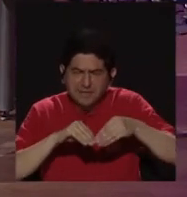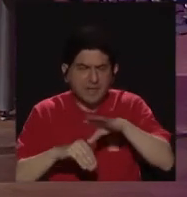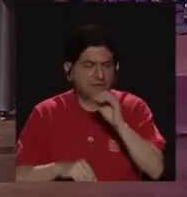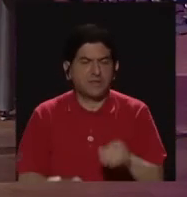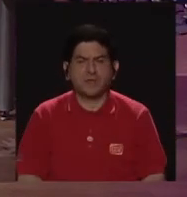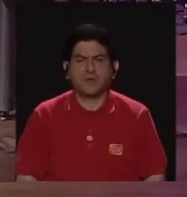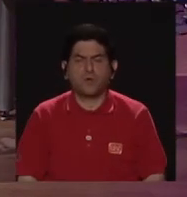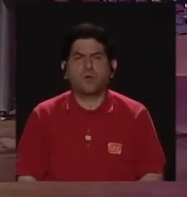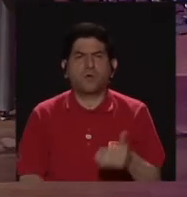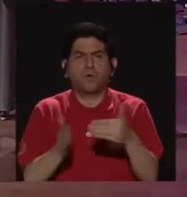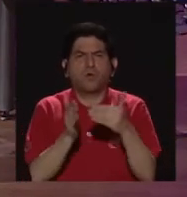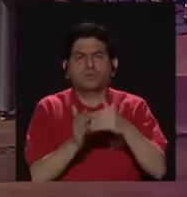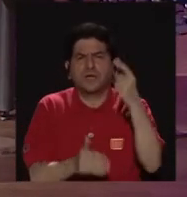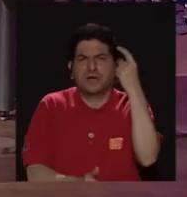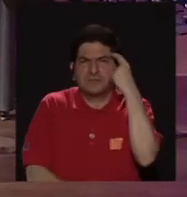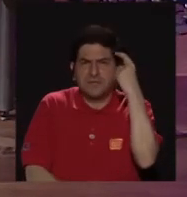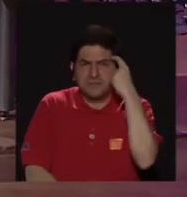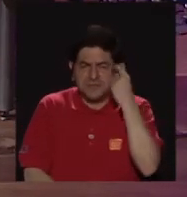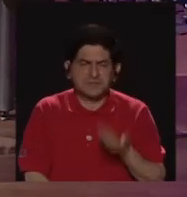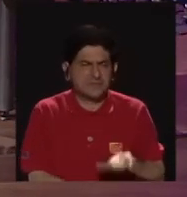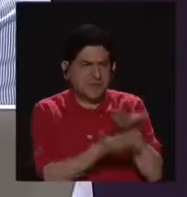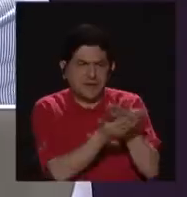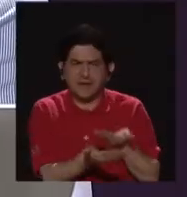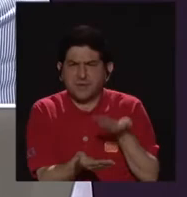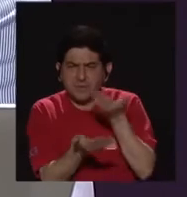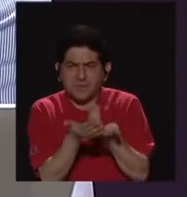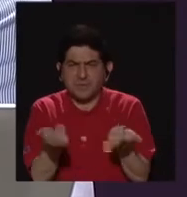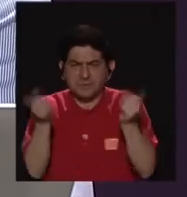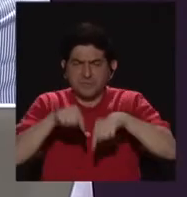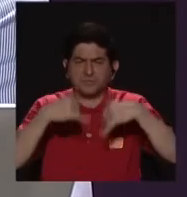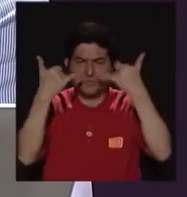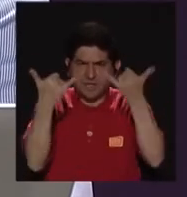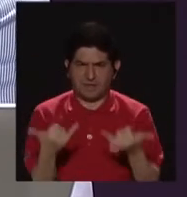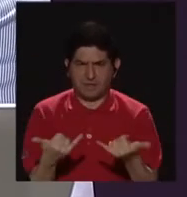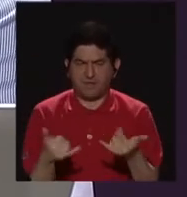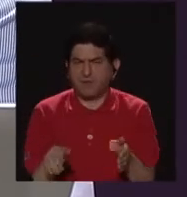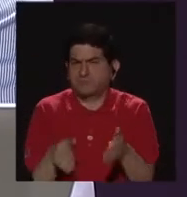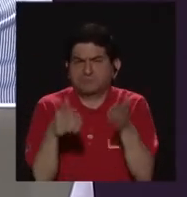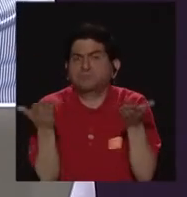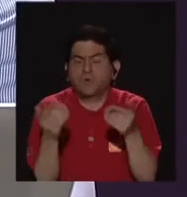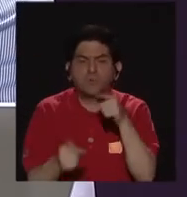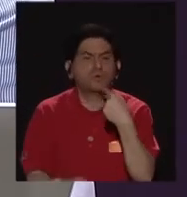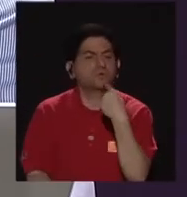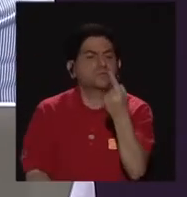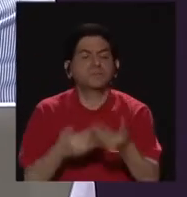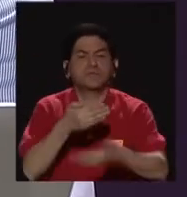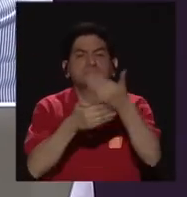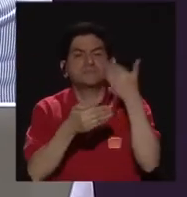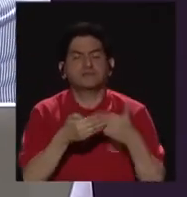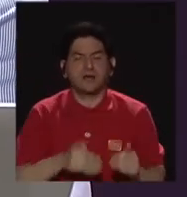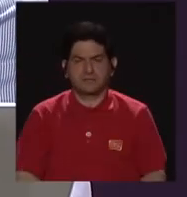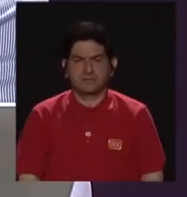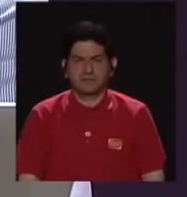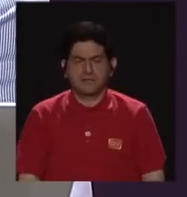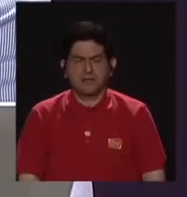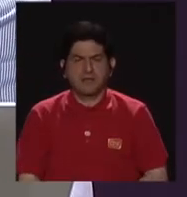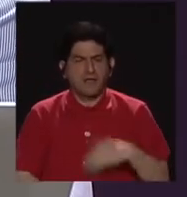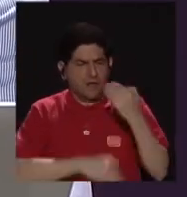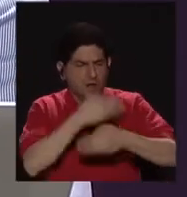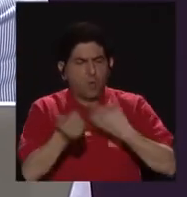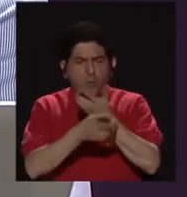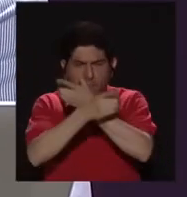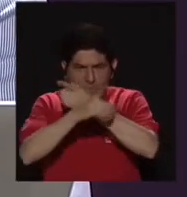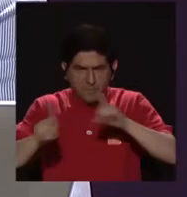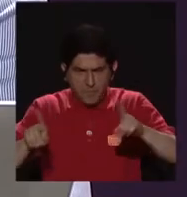debería repensarse en términos de propuesto es lo que se hace hoy actualmente verdad vos hablabas de que debería democratizarse